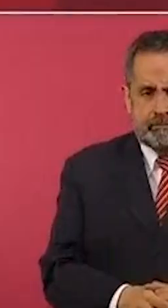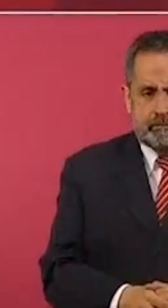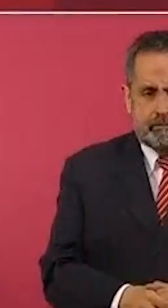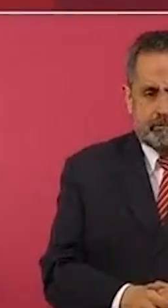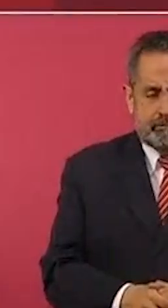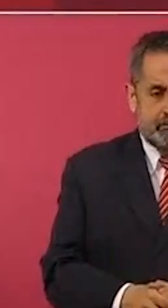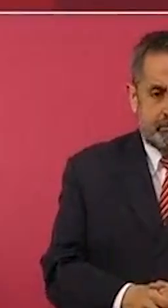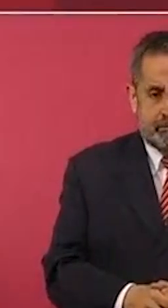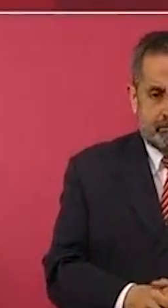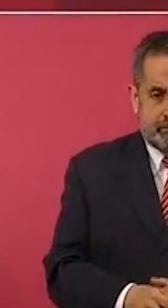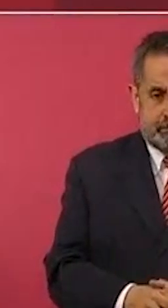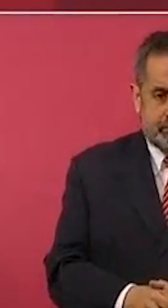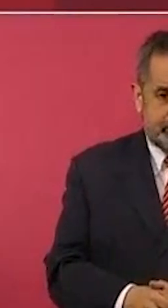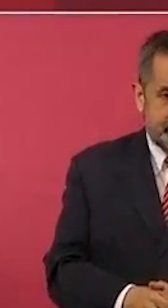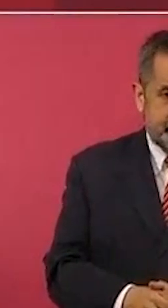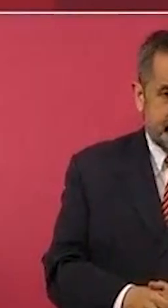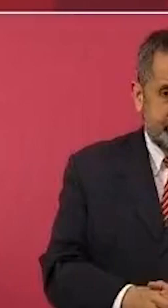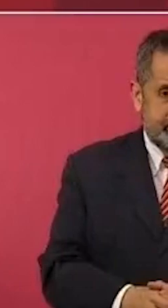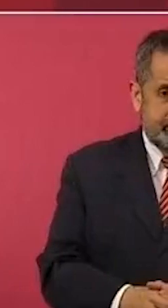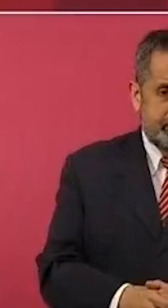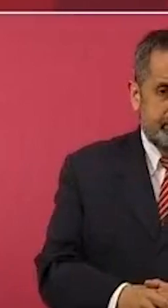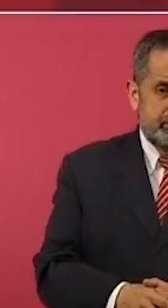para que